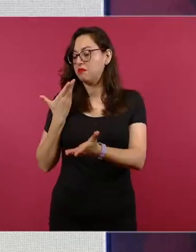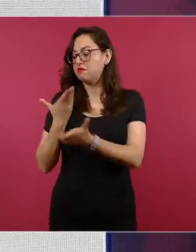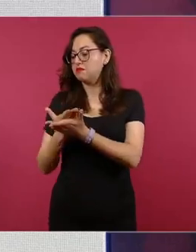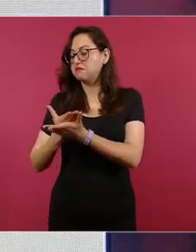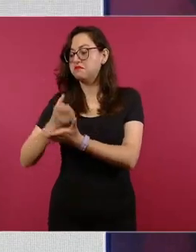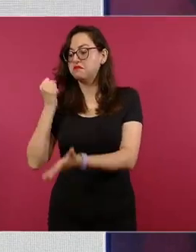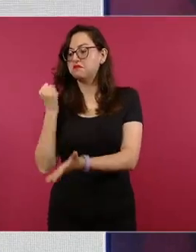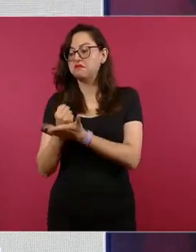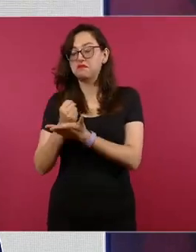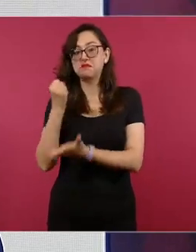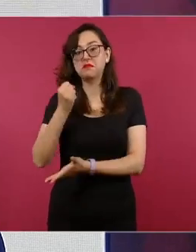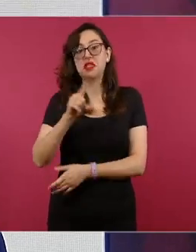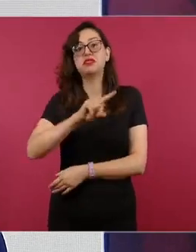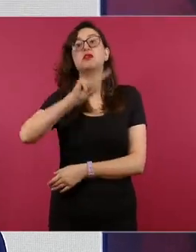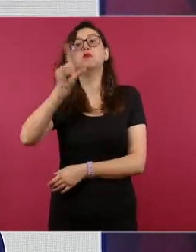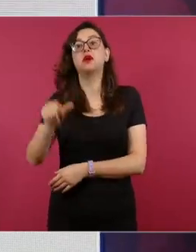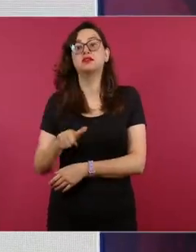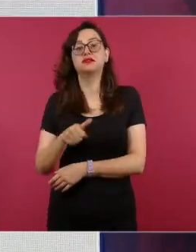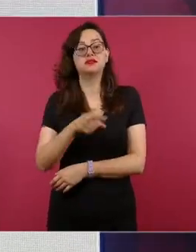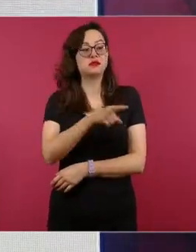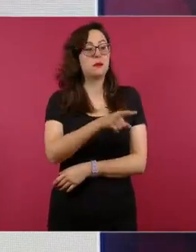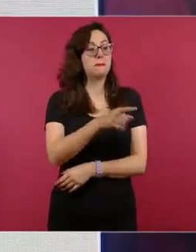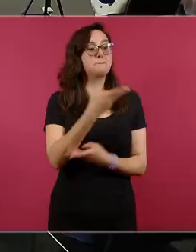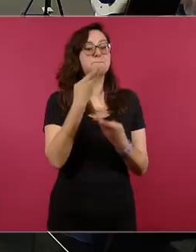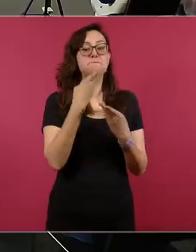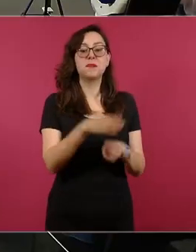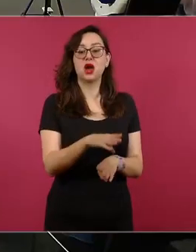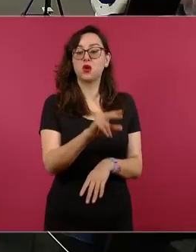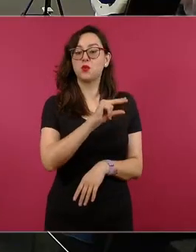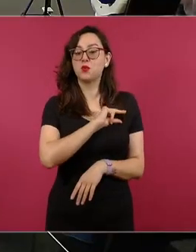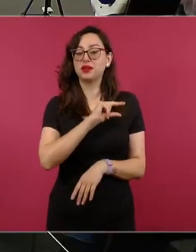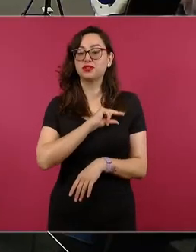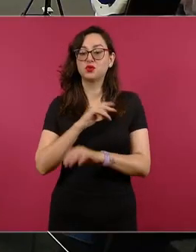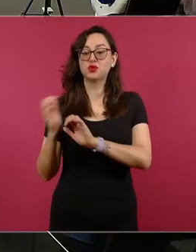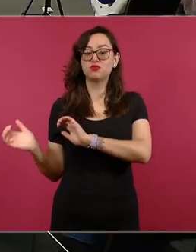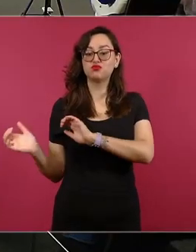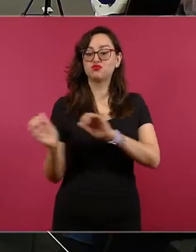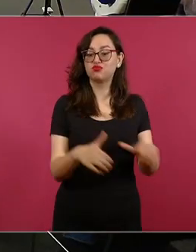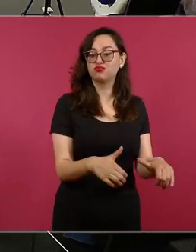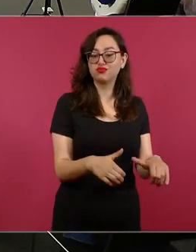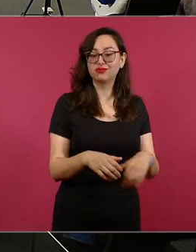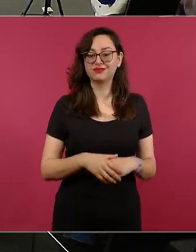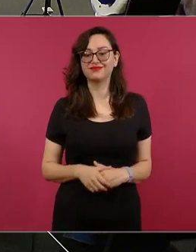de estos Citi,